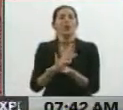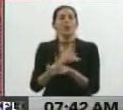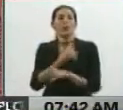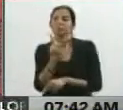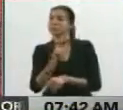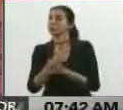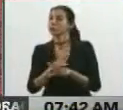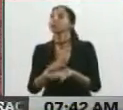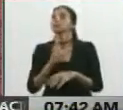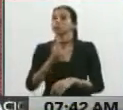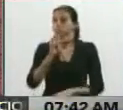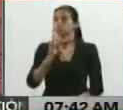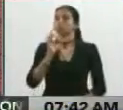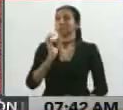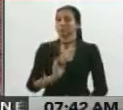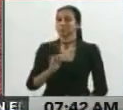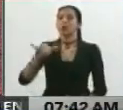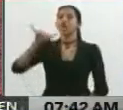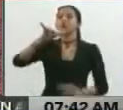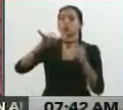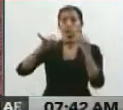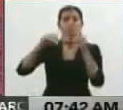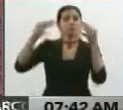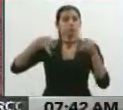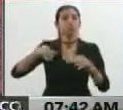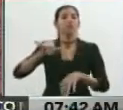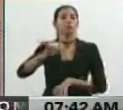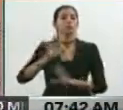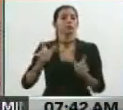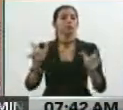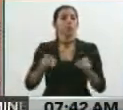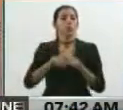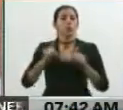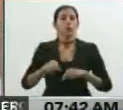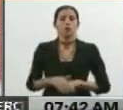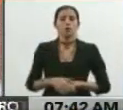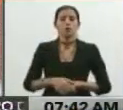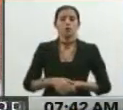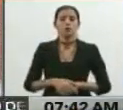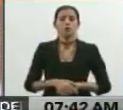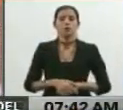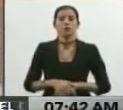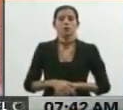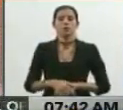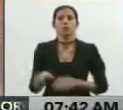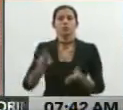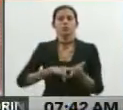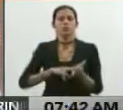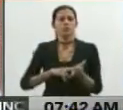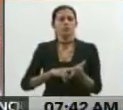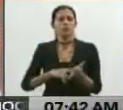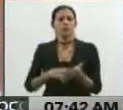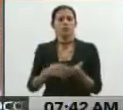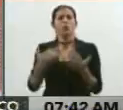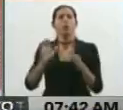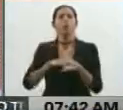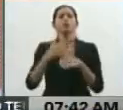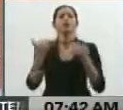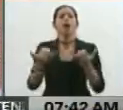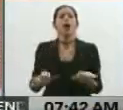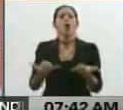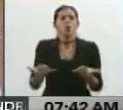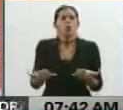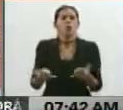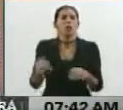es una aeronave que obedece también a esta coyuntura política recapitulando que nos decías por qué hacerlo ahora porque en